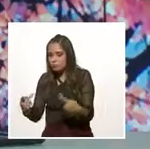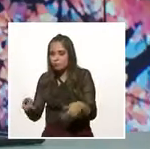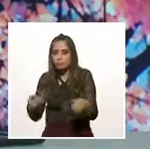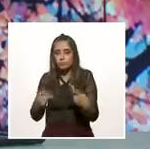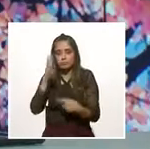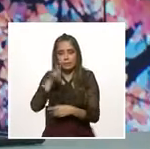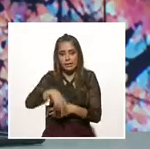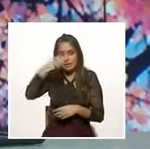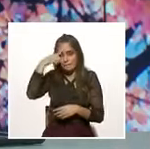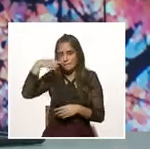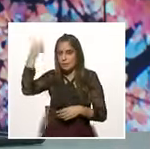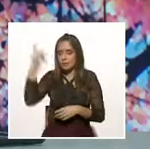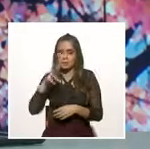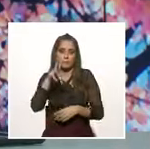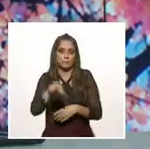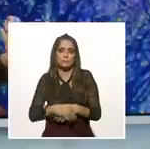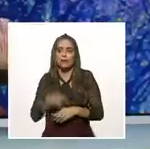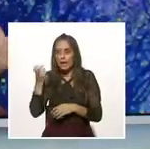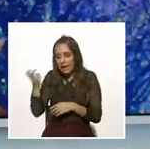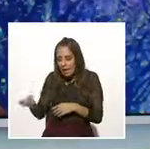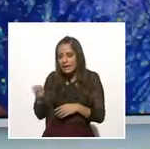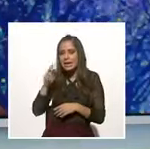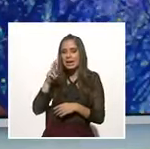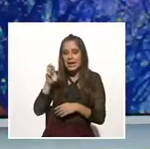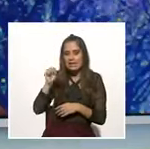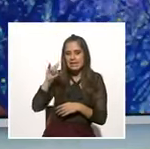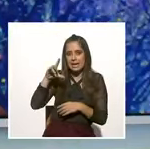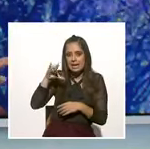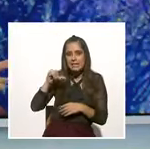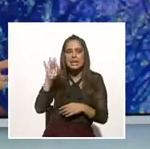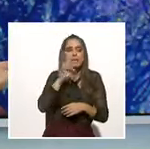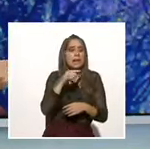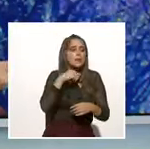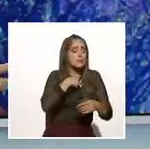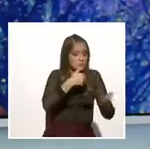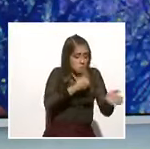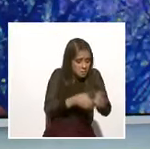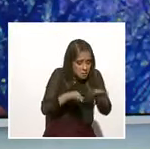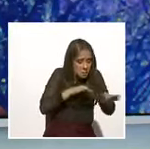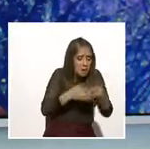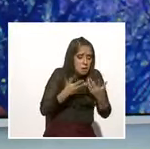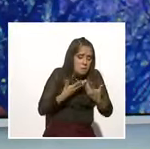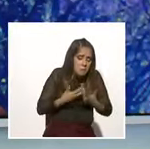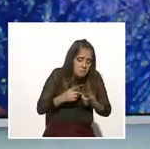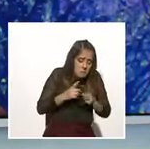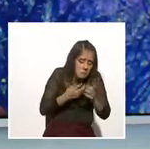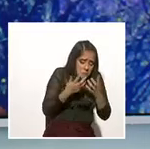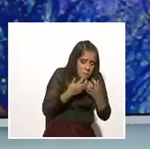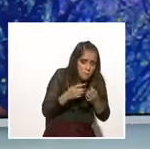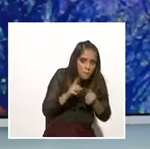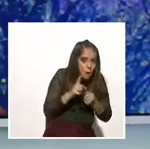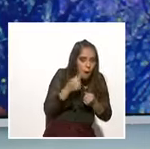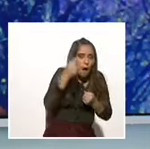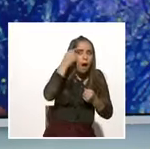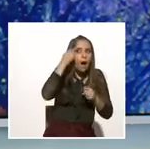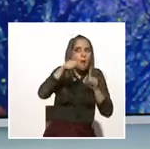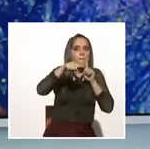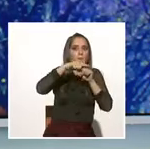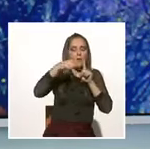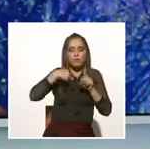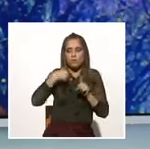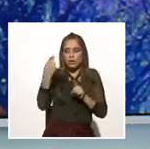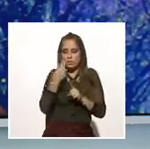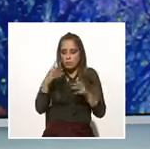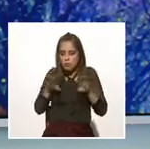sido fácil adaptarse. Esa es resiliencia, ¿ves? Es decir, bueno, ¿ahora qué hago con todo esto si no puedo hacer o ejercer mi